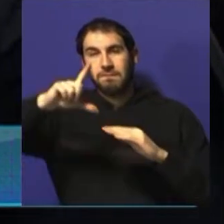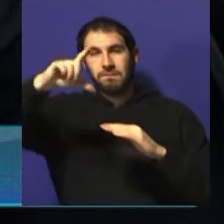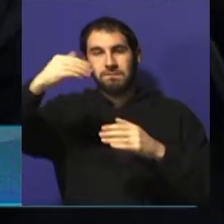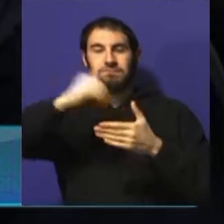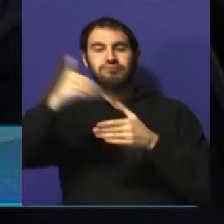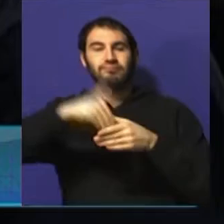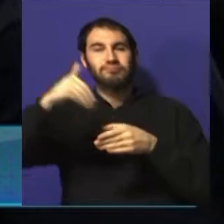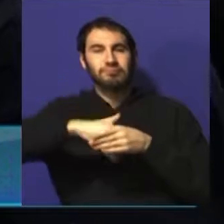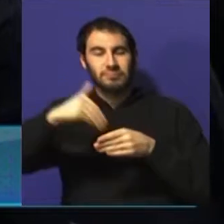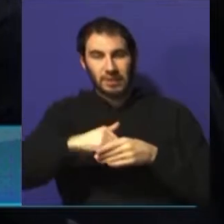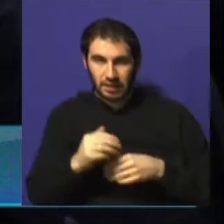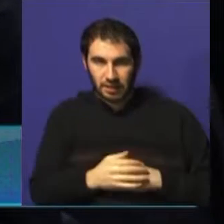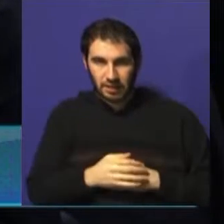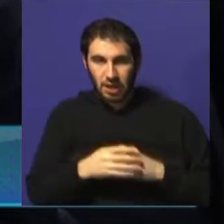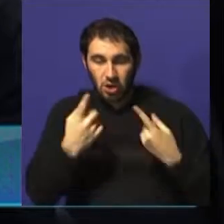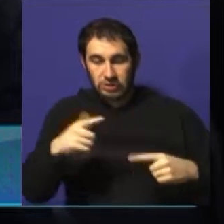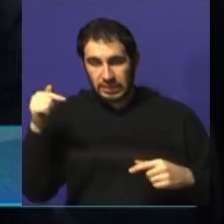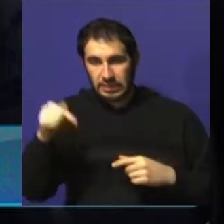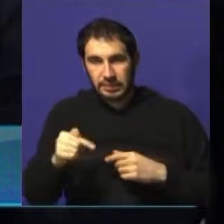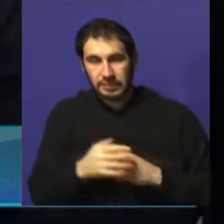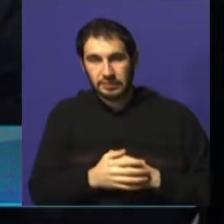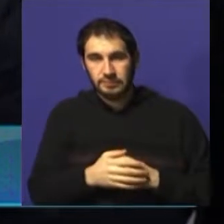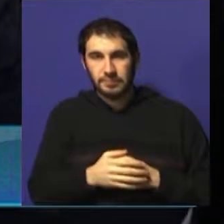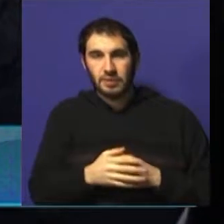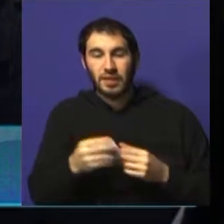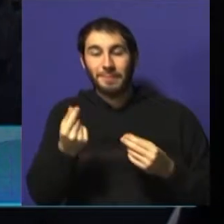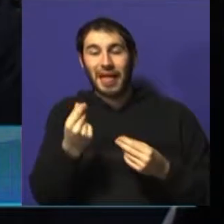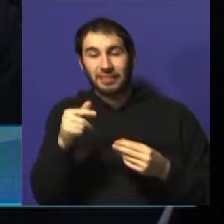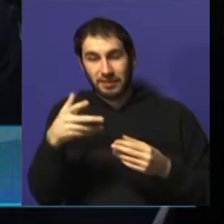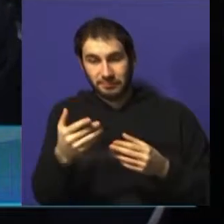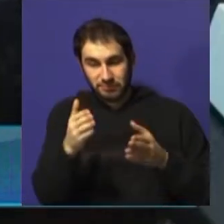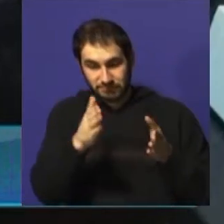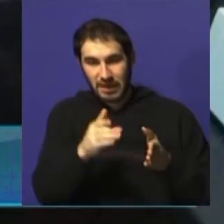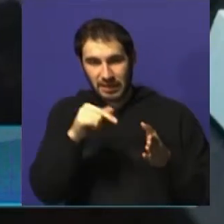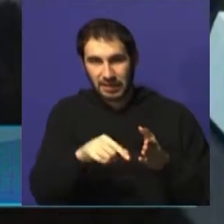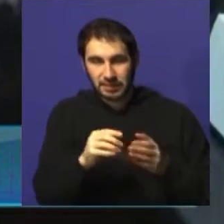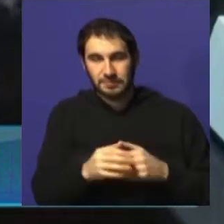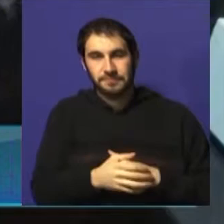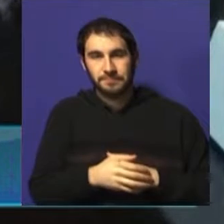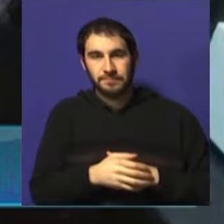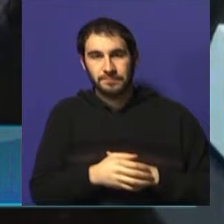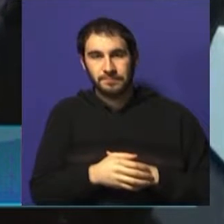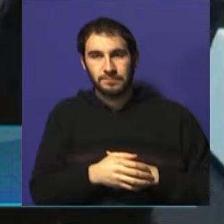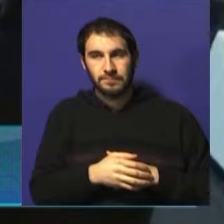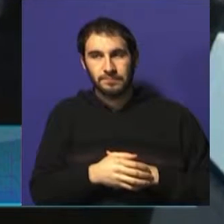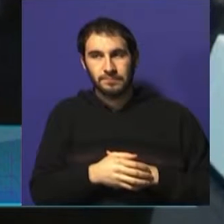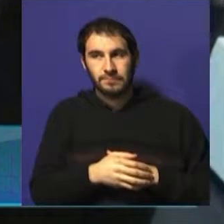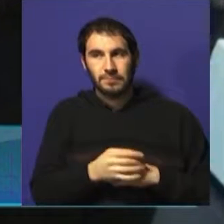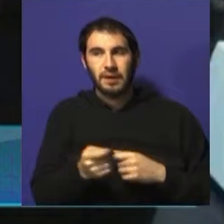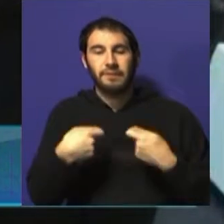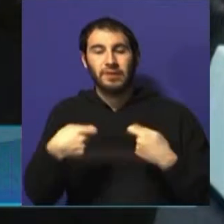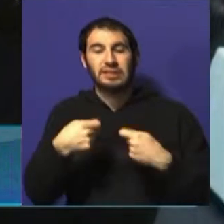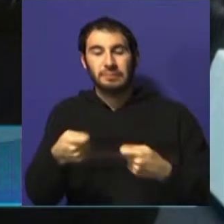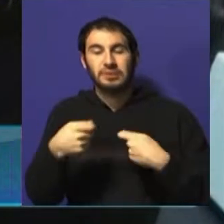eso se trata. Con eso, buena parte de ese dinero va a parar al financiamiento de